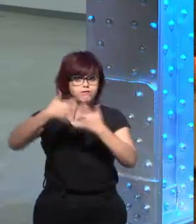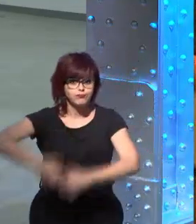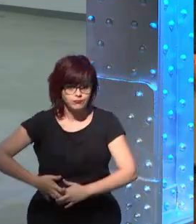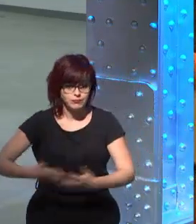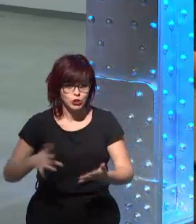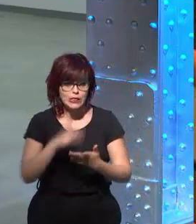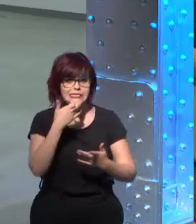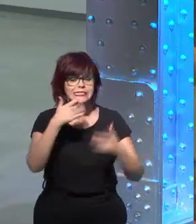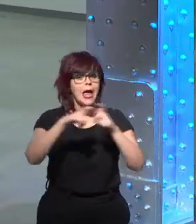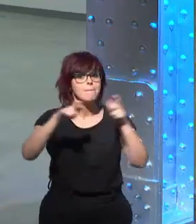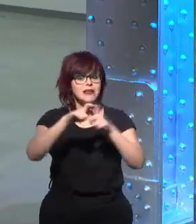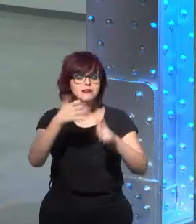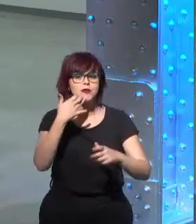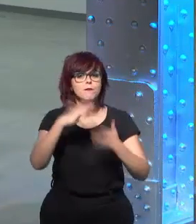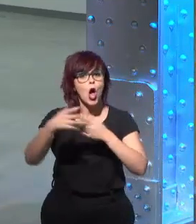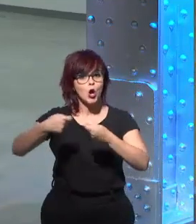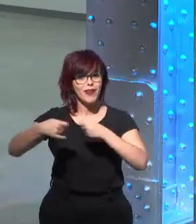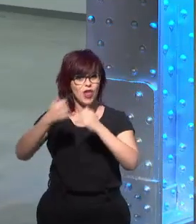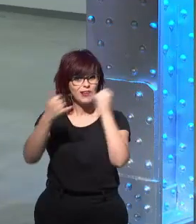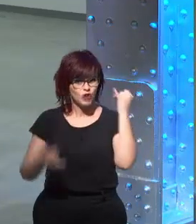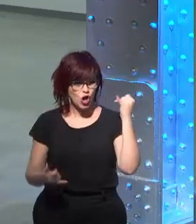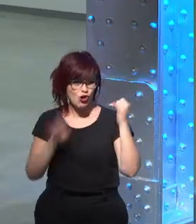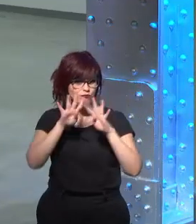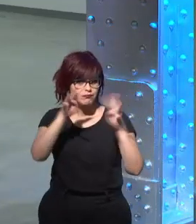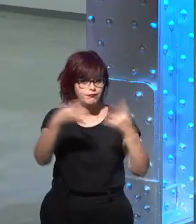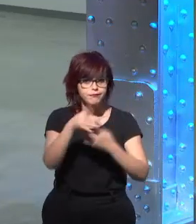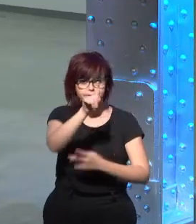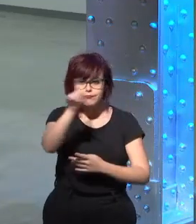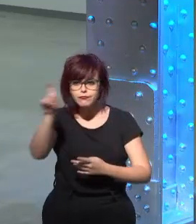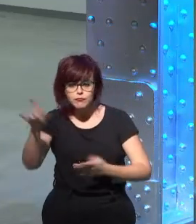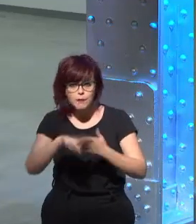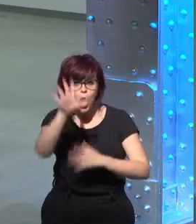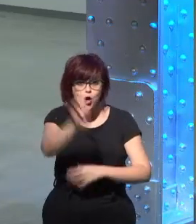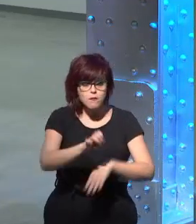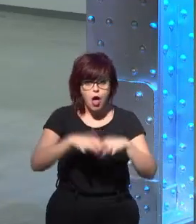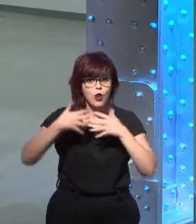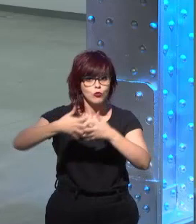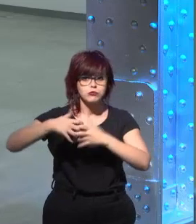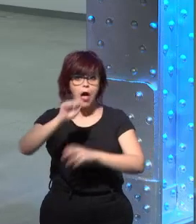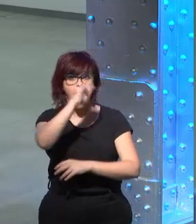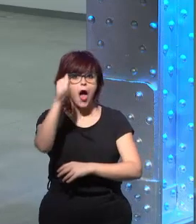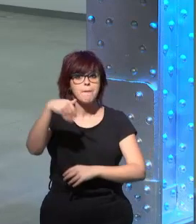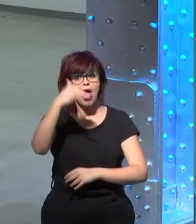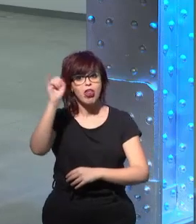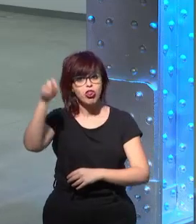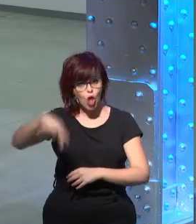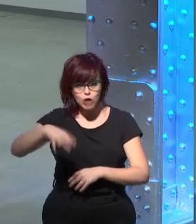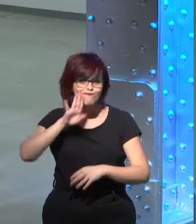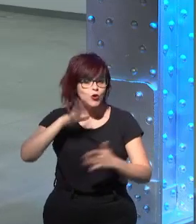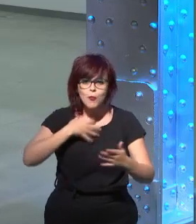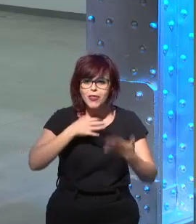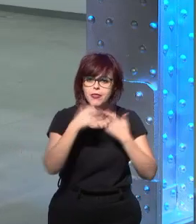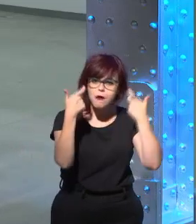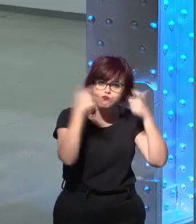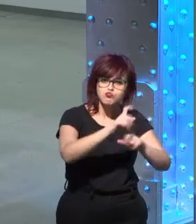una empresa que se dedicara al comercio electrónico, probablemente no podríamos luchar contra Amazon. Tendríamos que buscarnos un